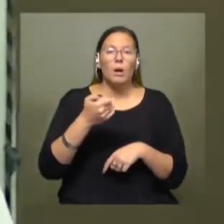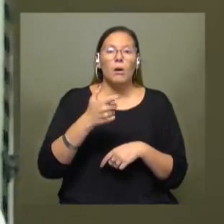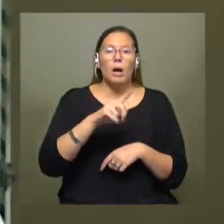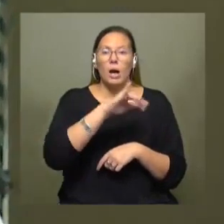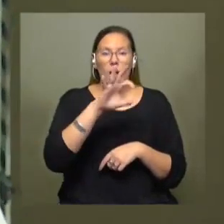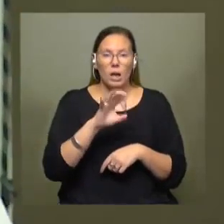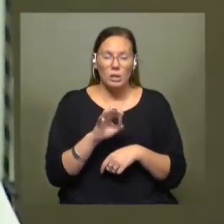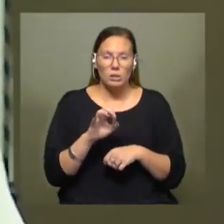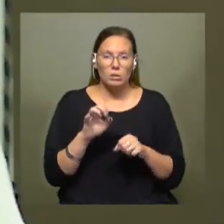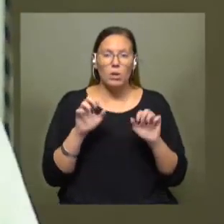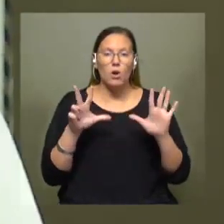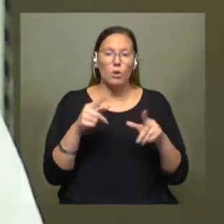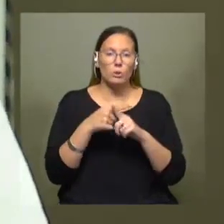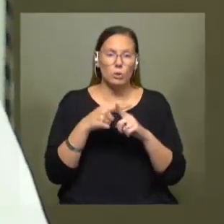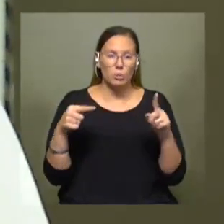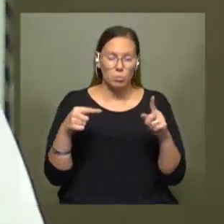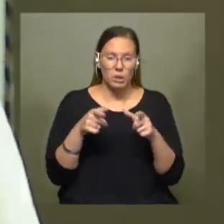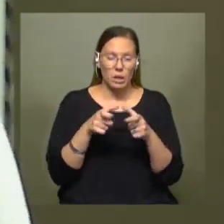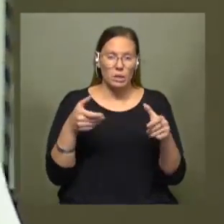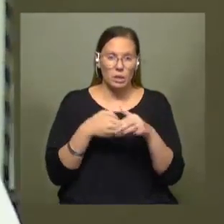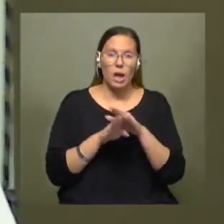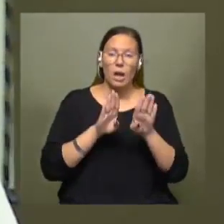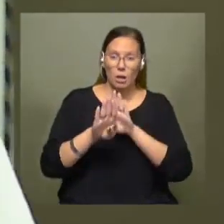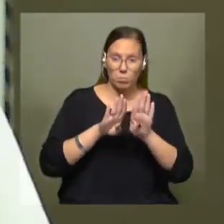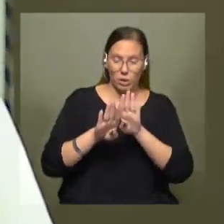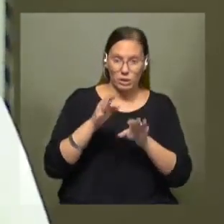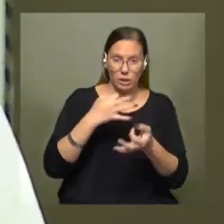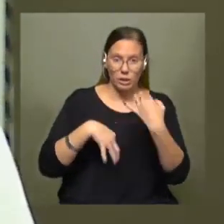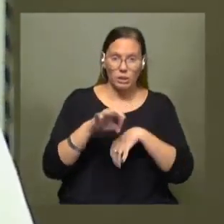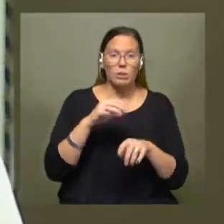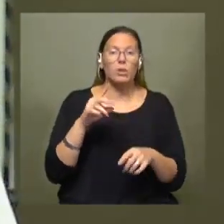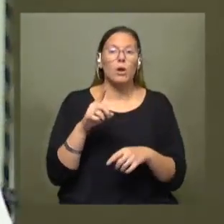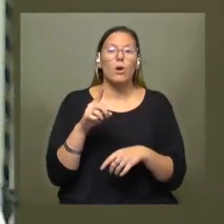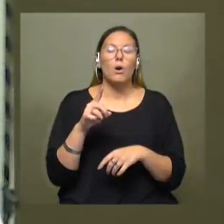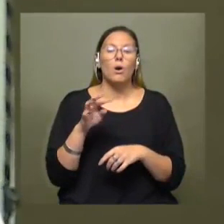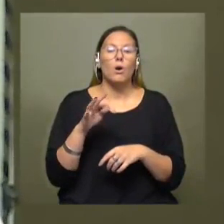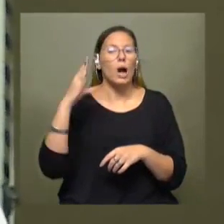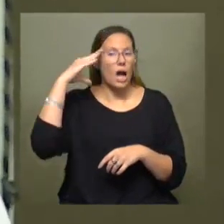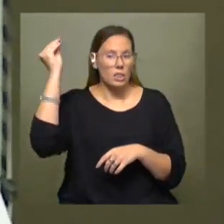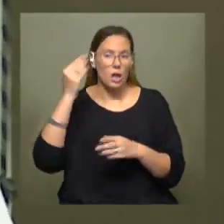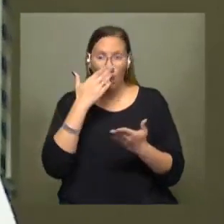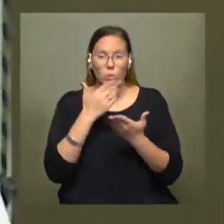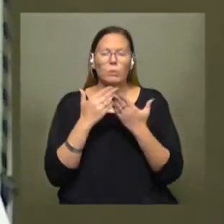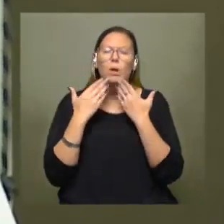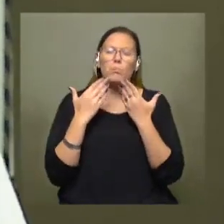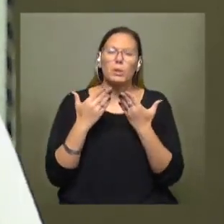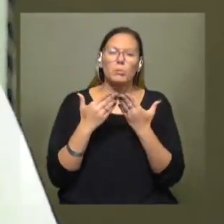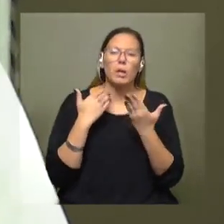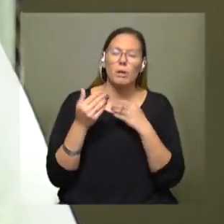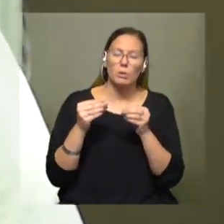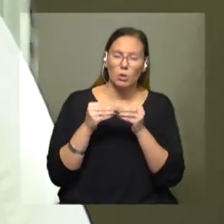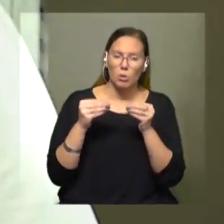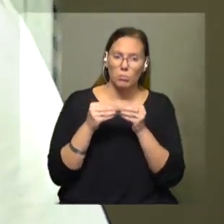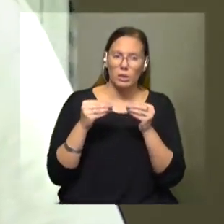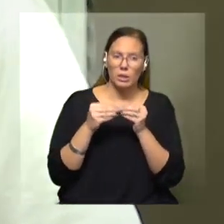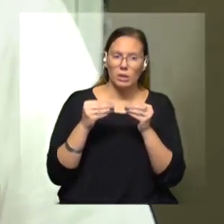es a las 20:30 horas y las entradas es en boletería o por Ticantel. Perfecto. Perfecto. Y ahora voy a hacer la última pregunta, porque estaban hablando mis compañeros,